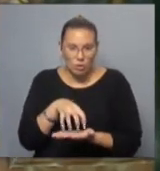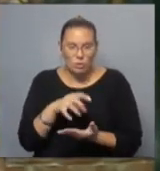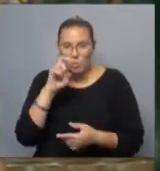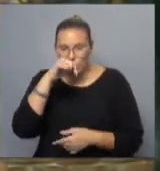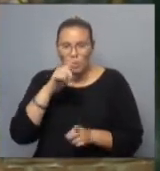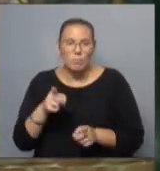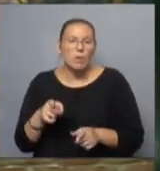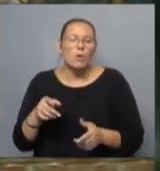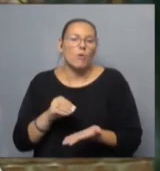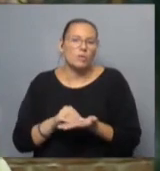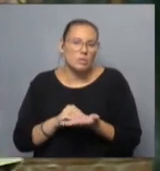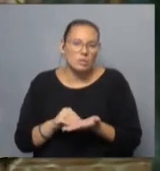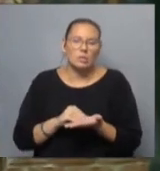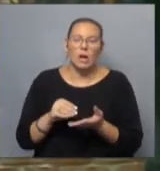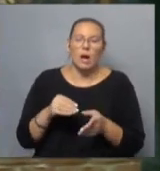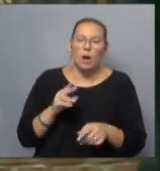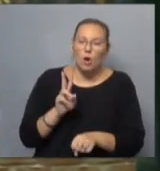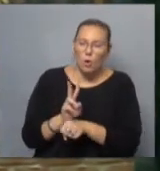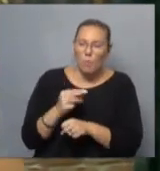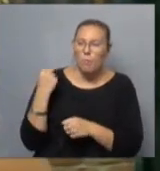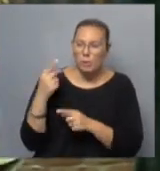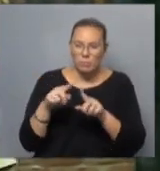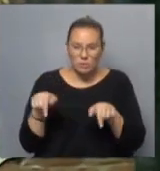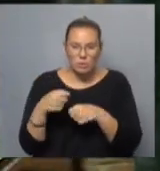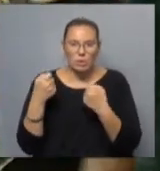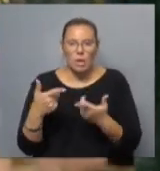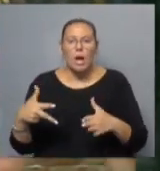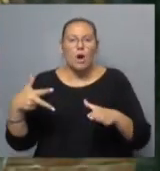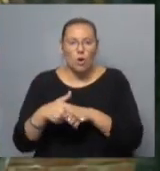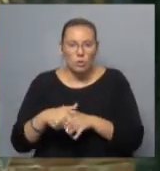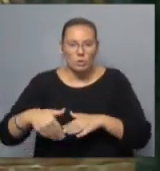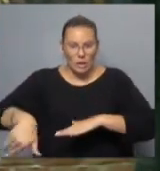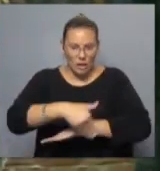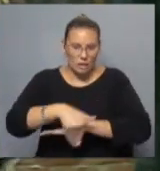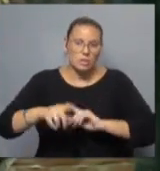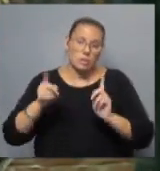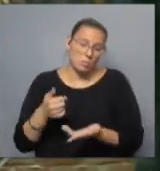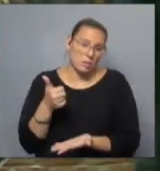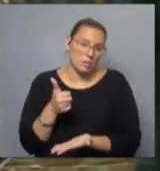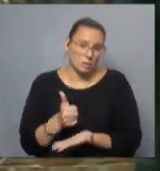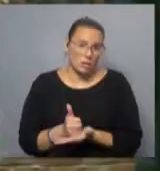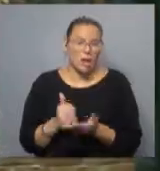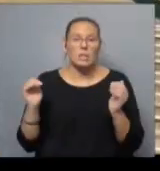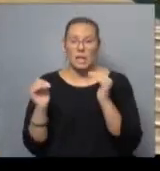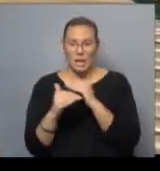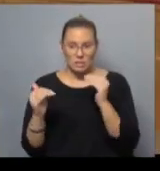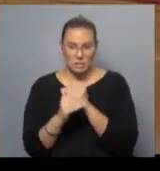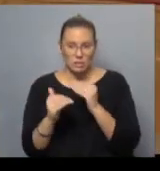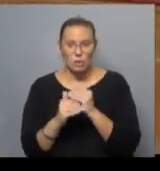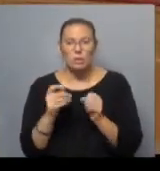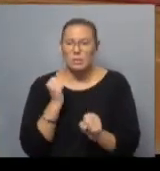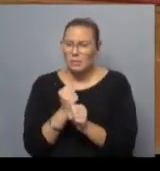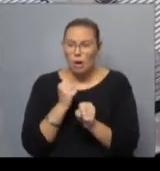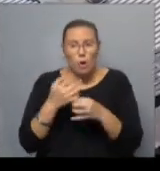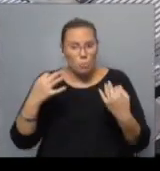también todo, lo que te da los permisos. Si hay corte de calles, es la que también intercede con tránsito. Lo cierto es que se labura